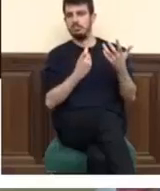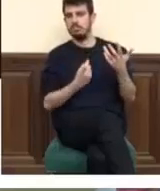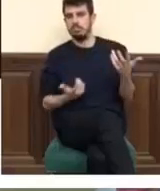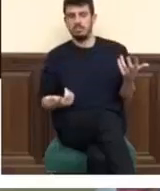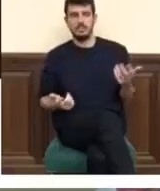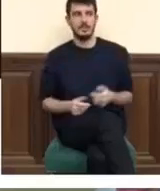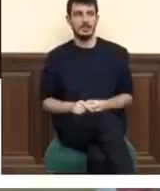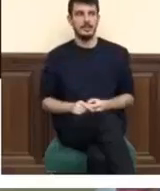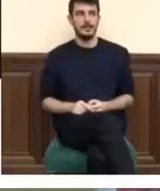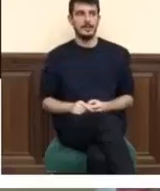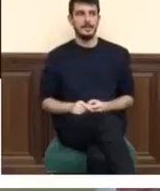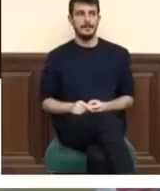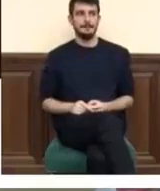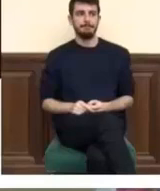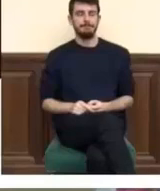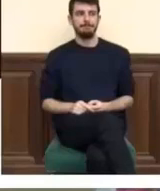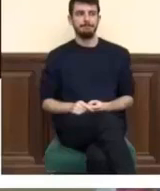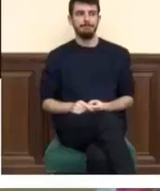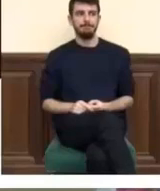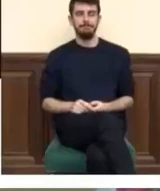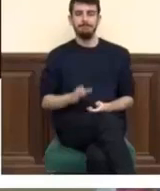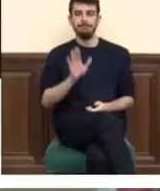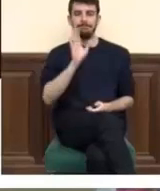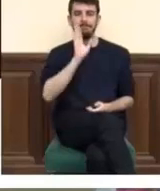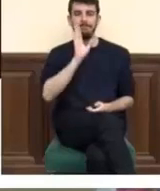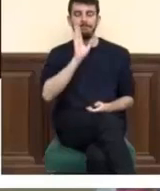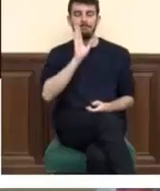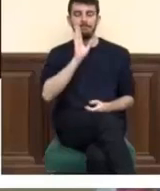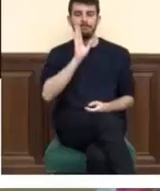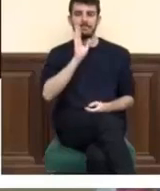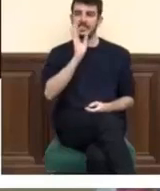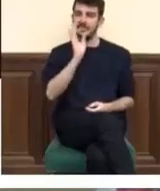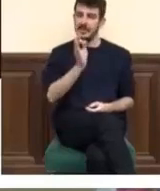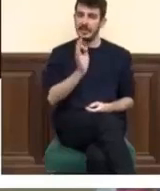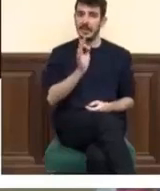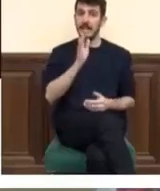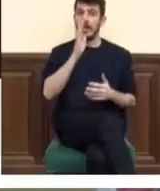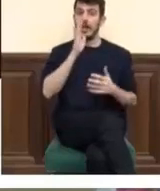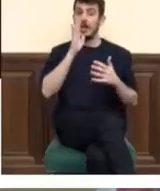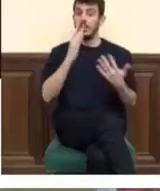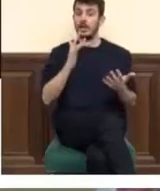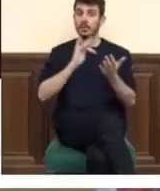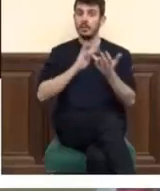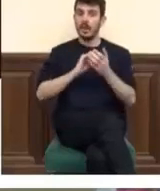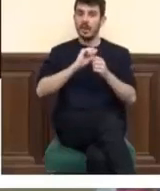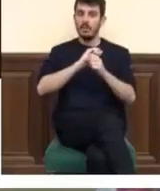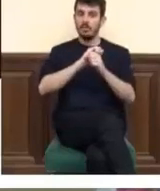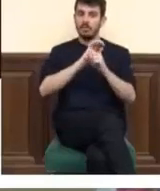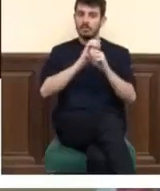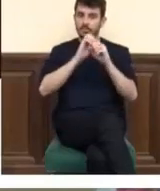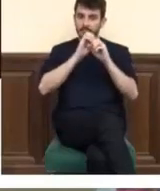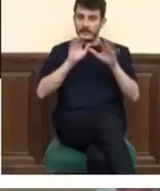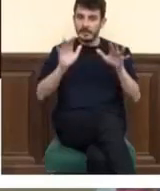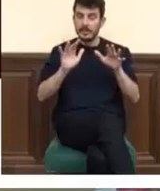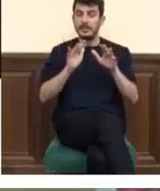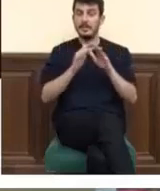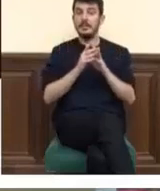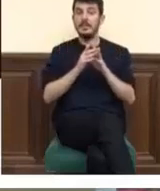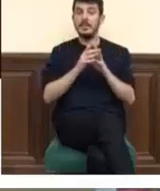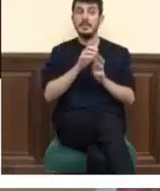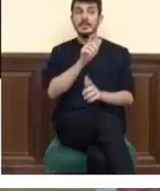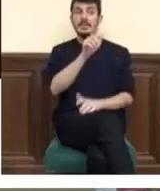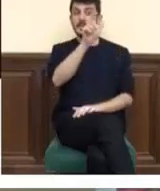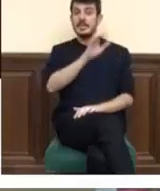Y como les estoy diciendo, es cierto que ahora, en plena pandemia, bueno, pues la señora